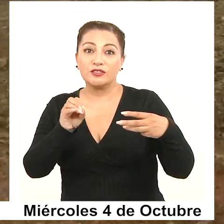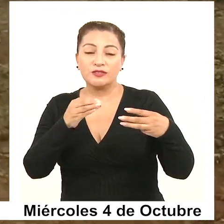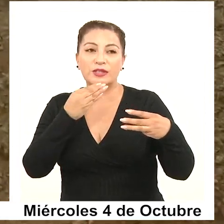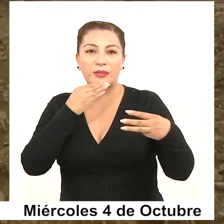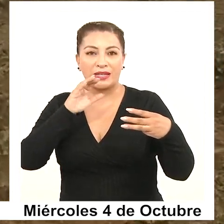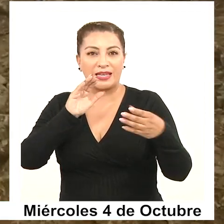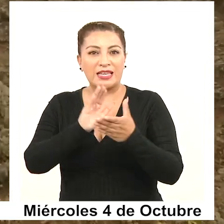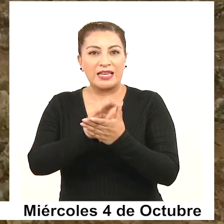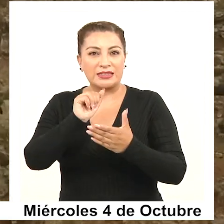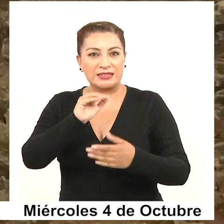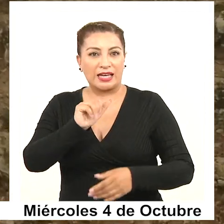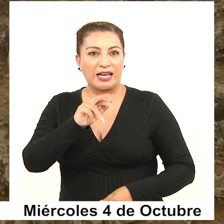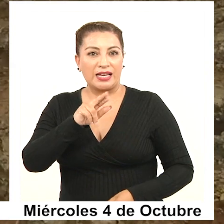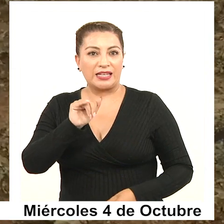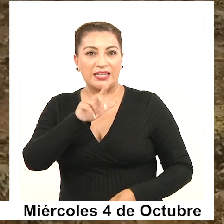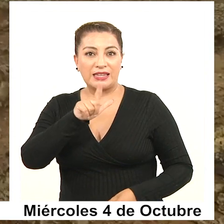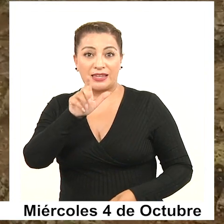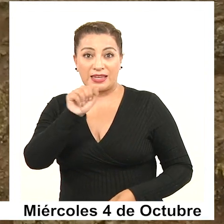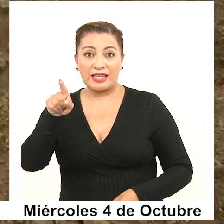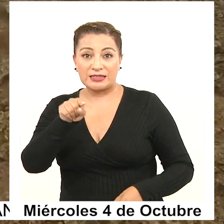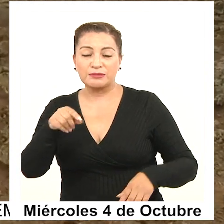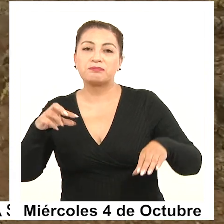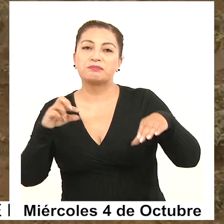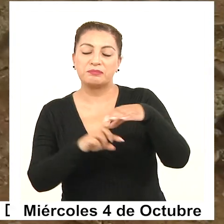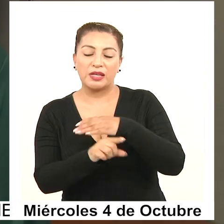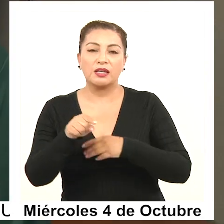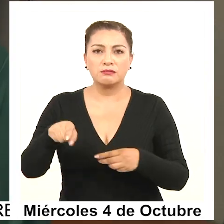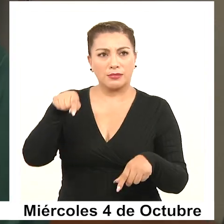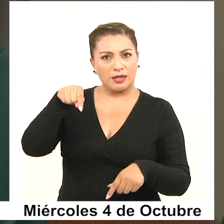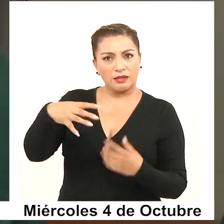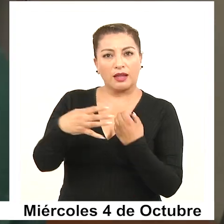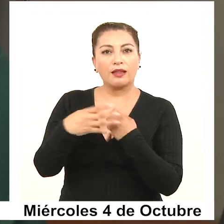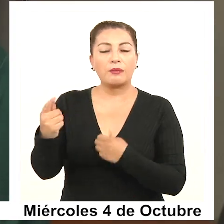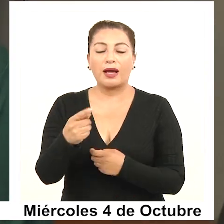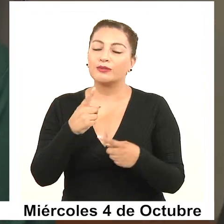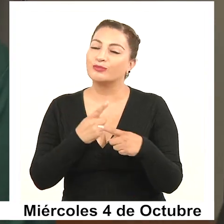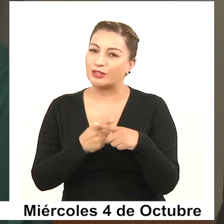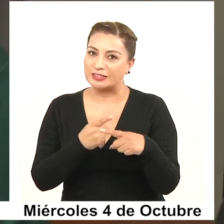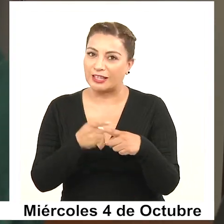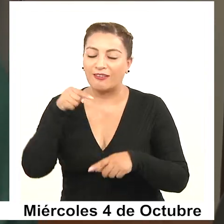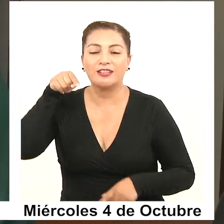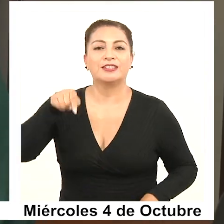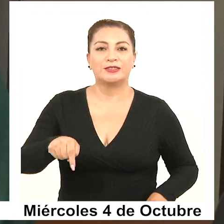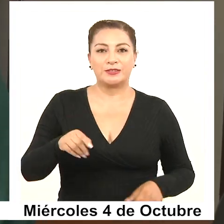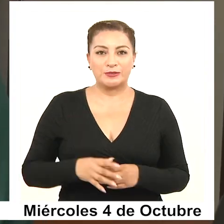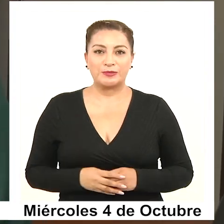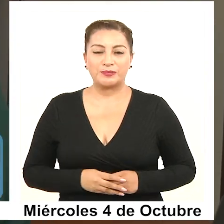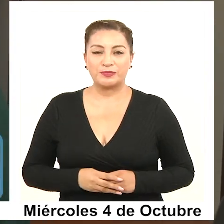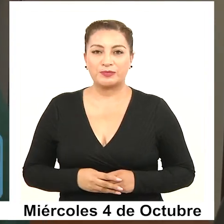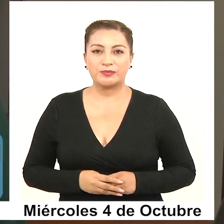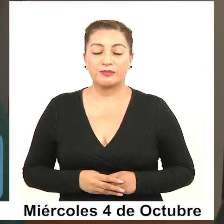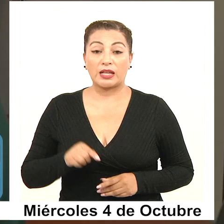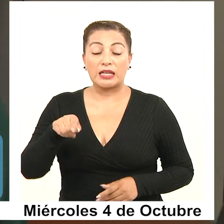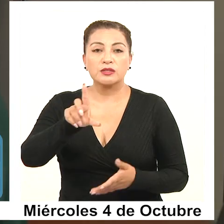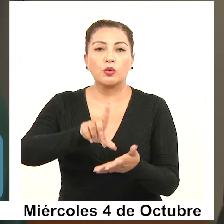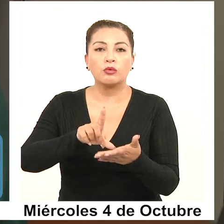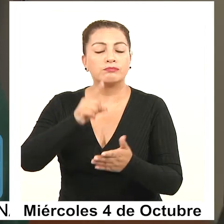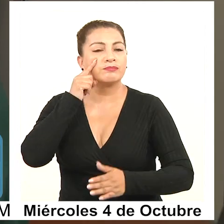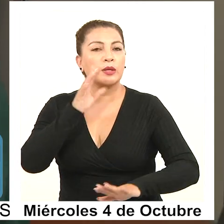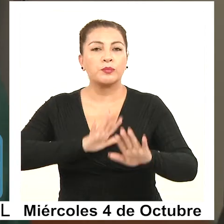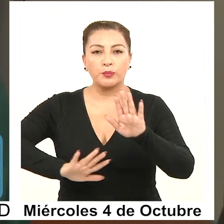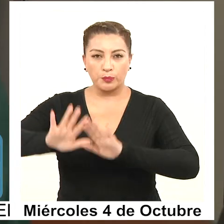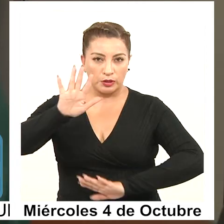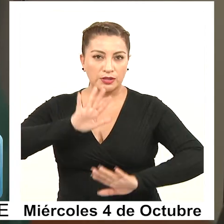en Pica. Es muy positivo para la región, primero porque es un área protegida, un sitio